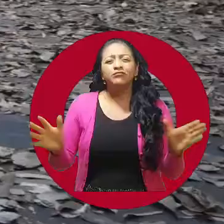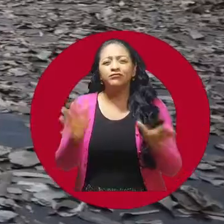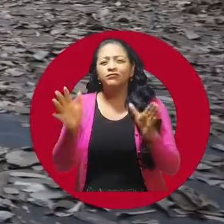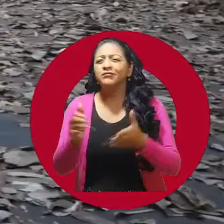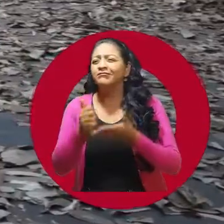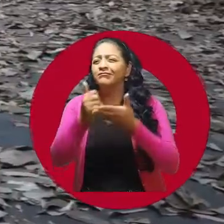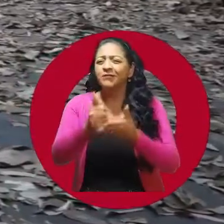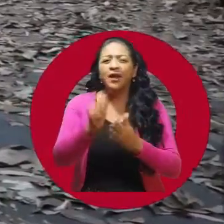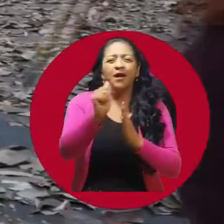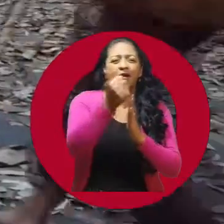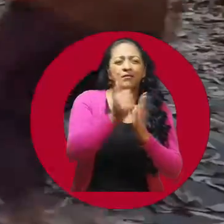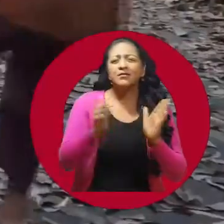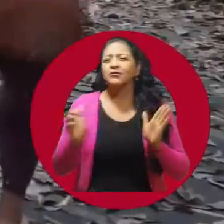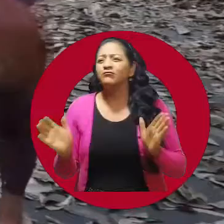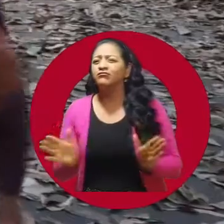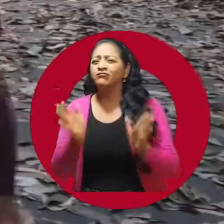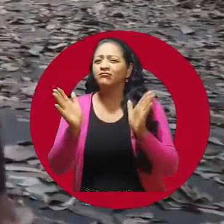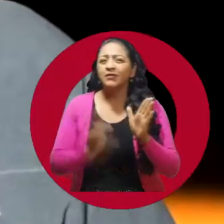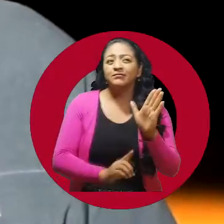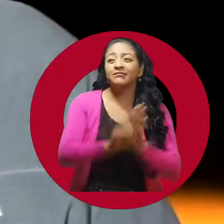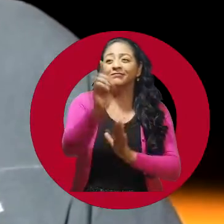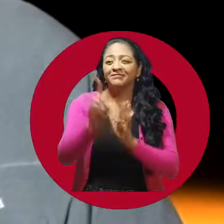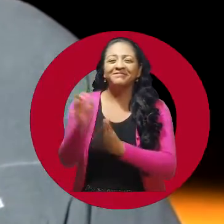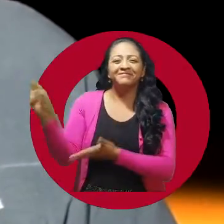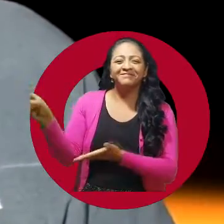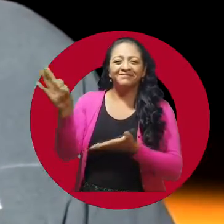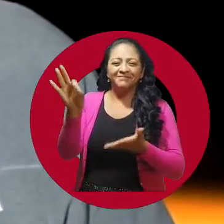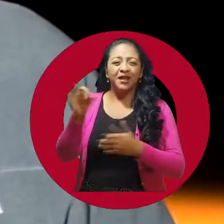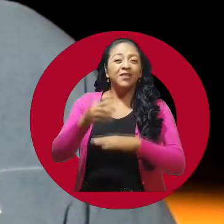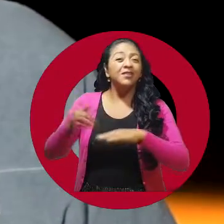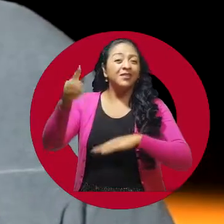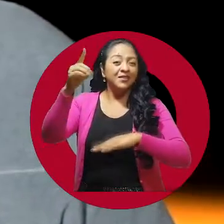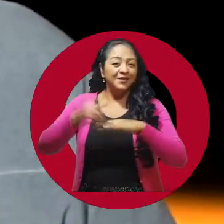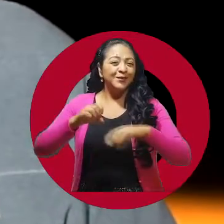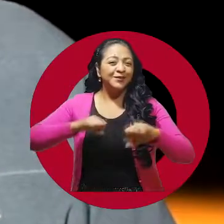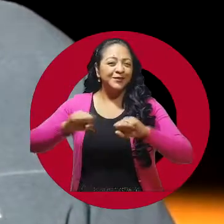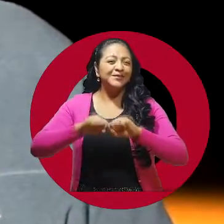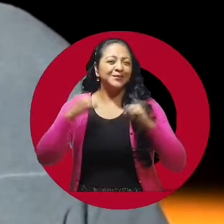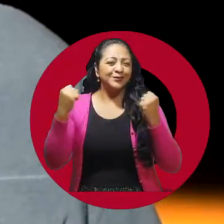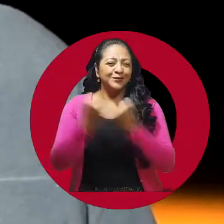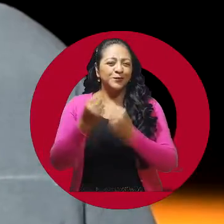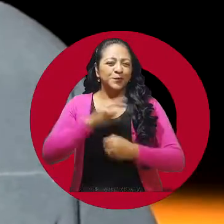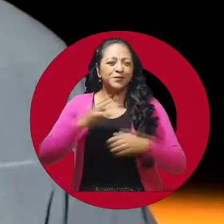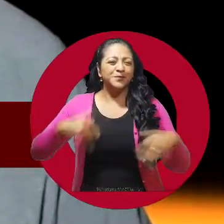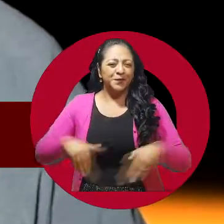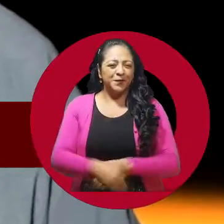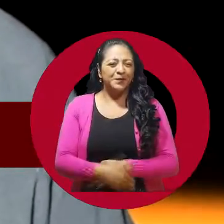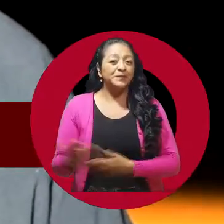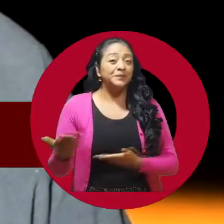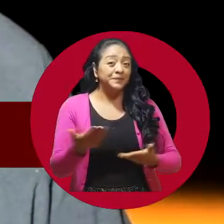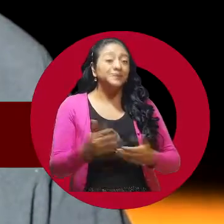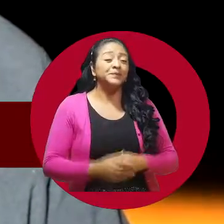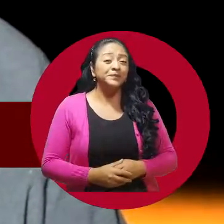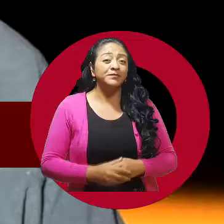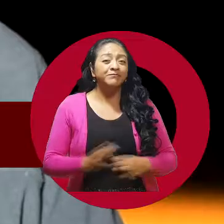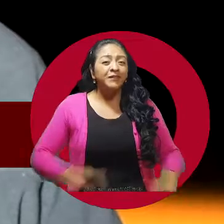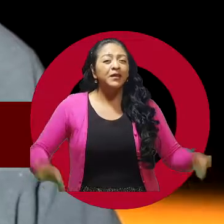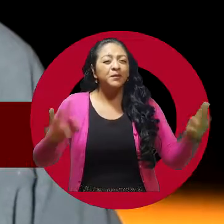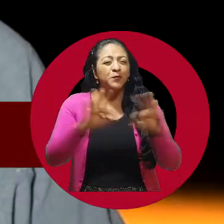escénicas en continuo desarrollo. Magíster Marlon Gómez, director gestión social del GAD municipal de Otavalo. La posibilidad de que nuestros chicos